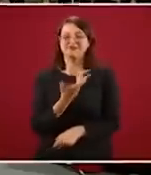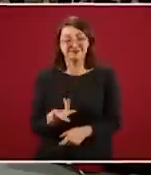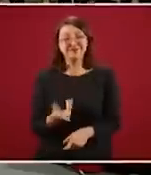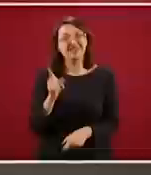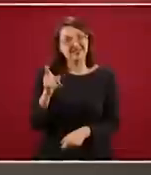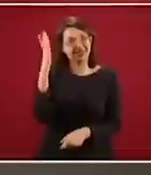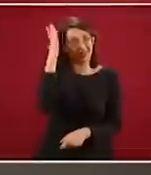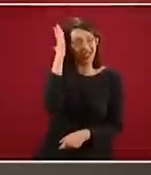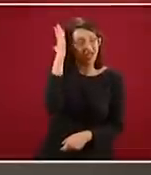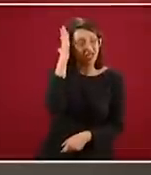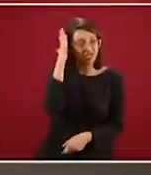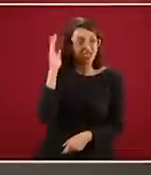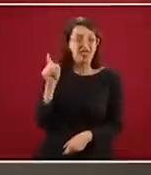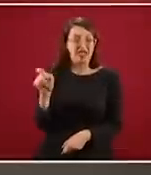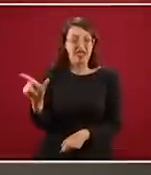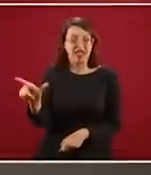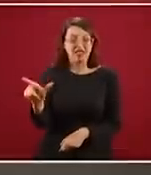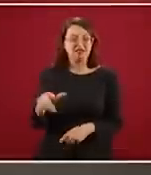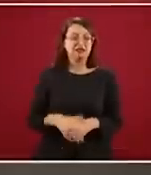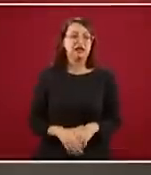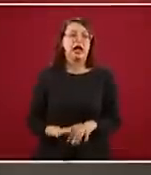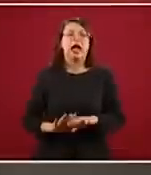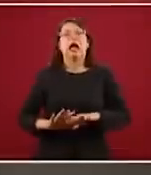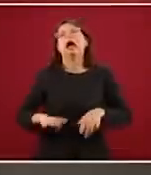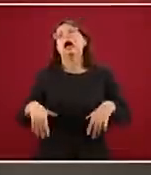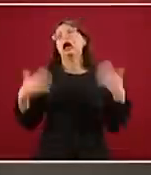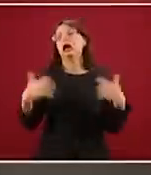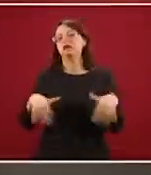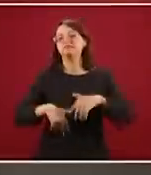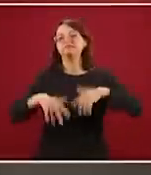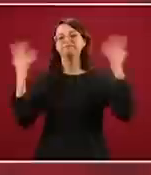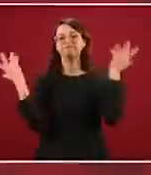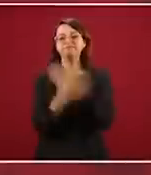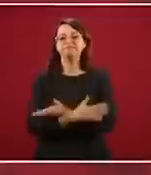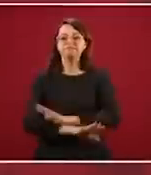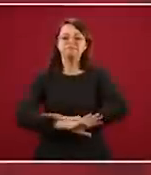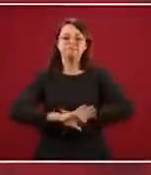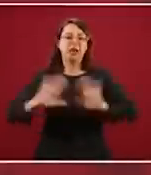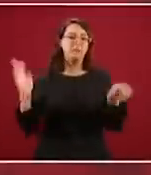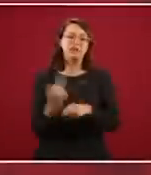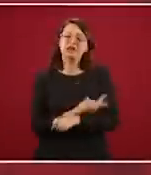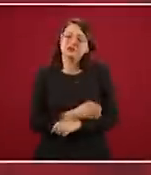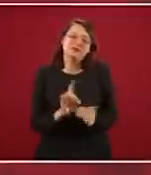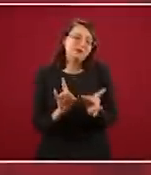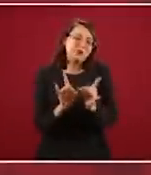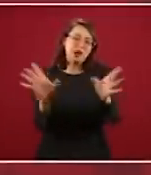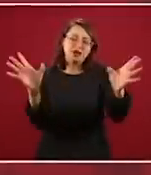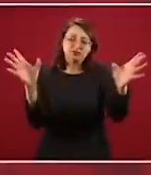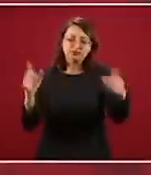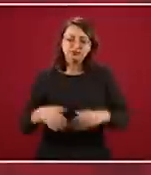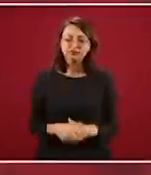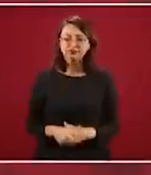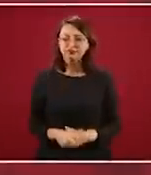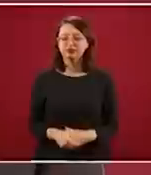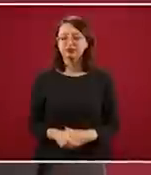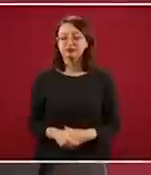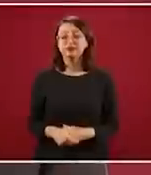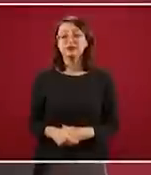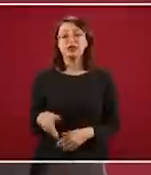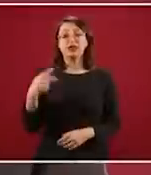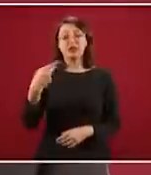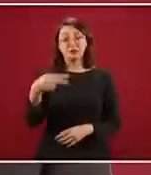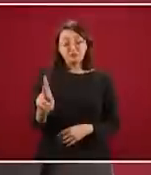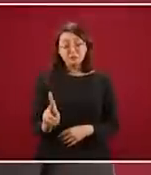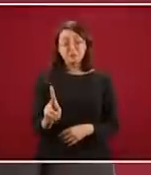el dirigente. Y pues ya, ni modo, ya estuvo esto. Pero la gente